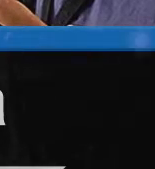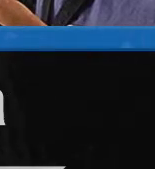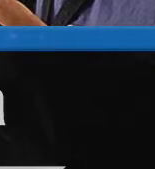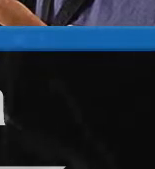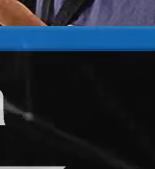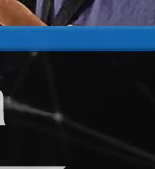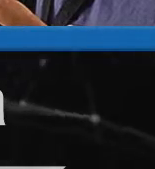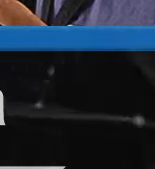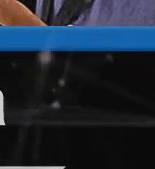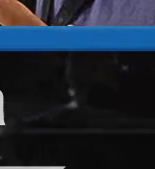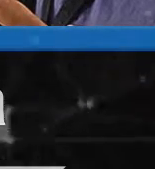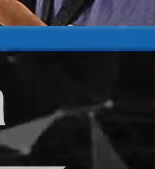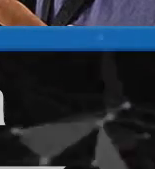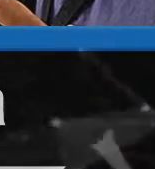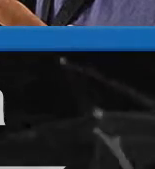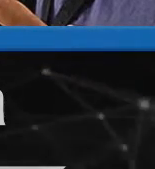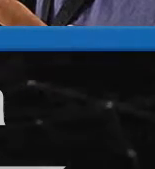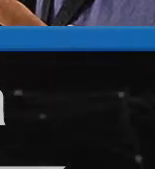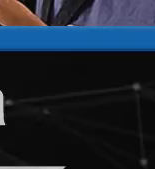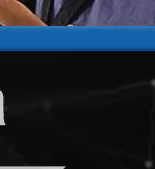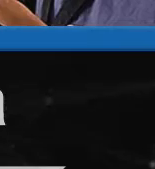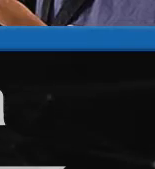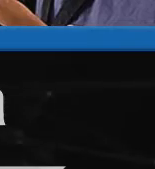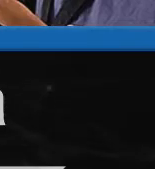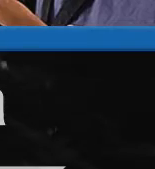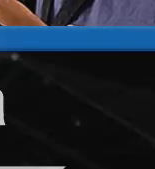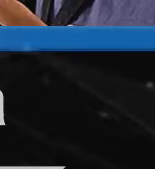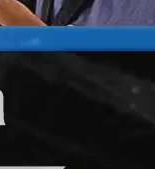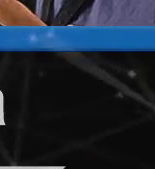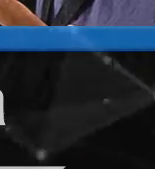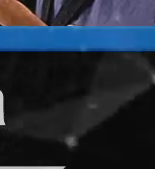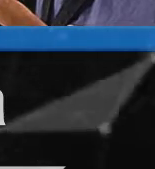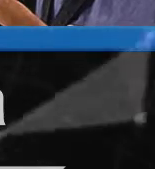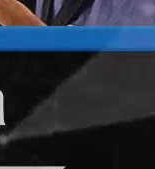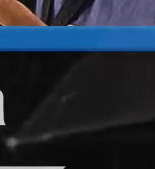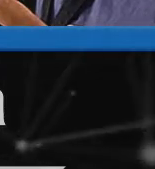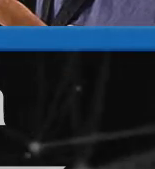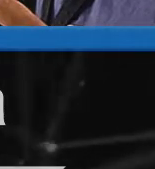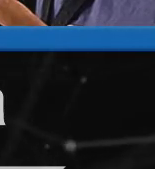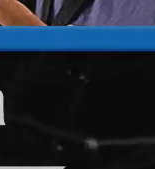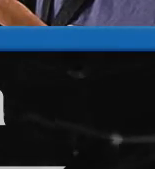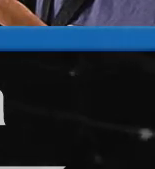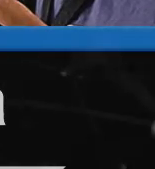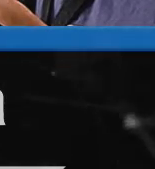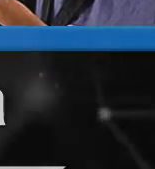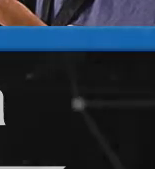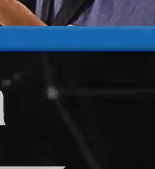La conferencia del presidente Andrés Manuel López Obrador en 5 minutos o menos.